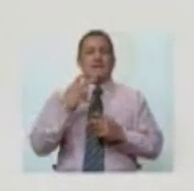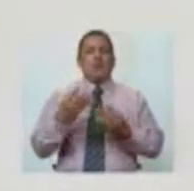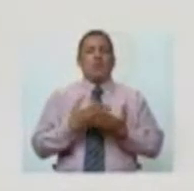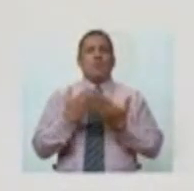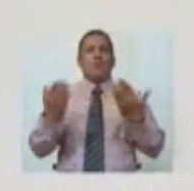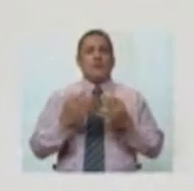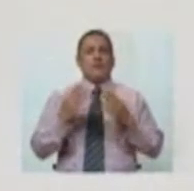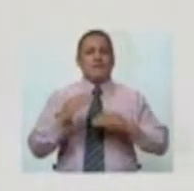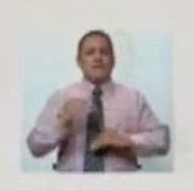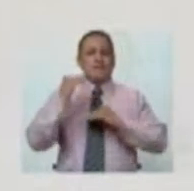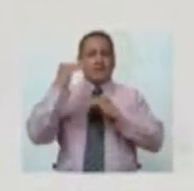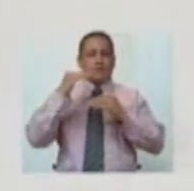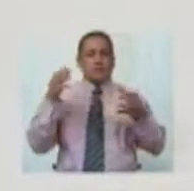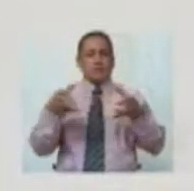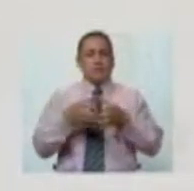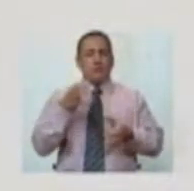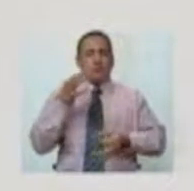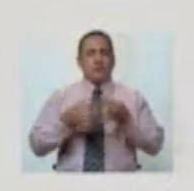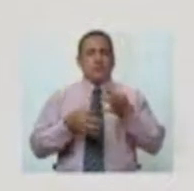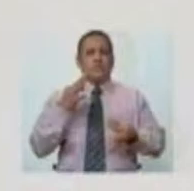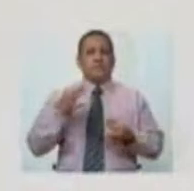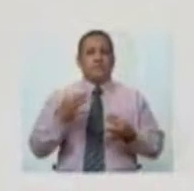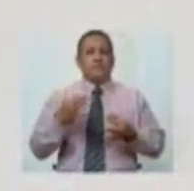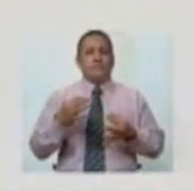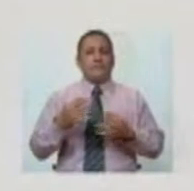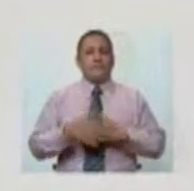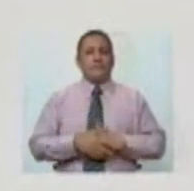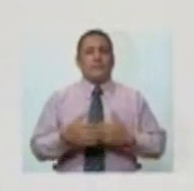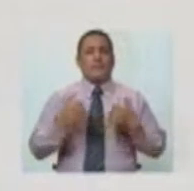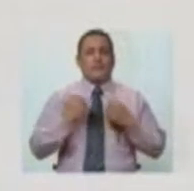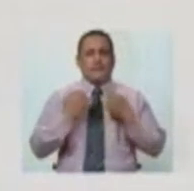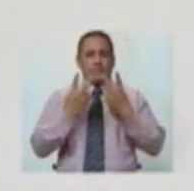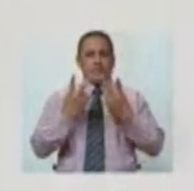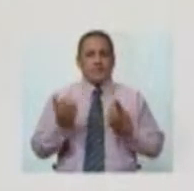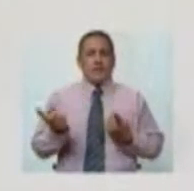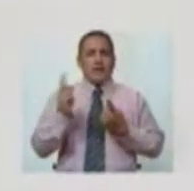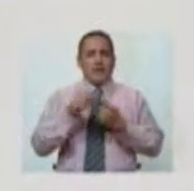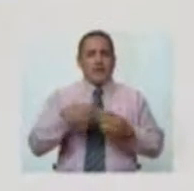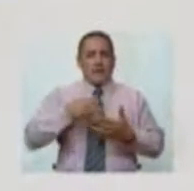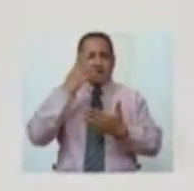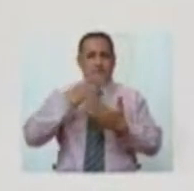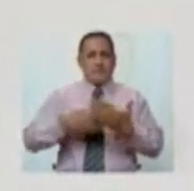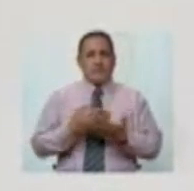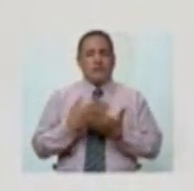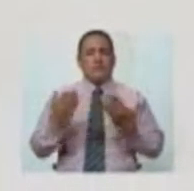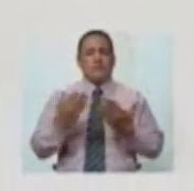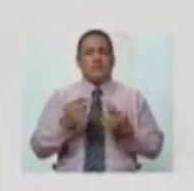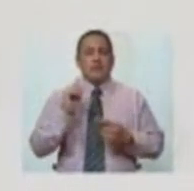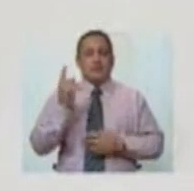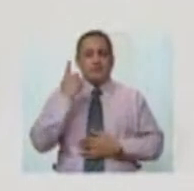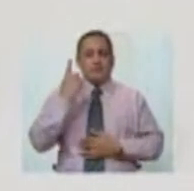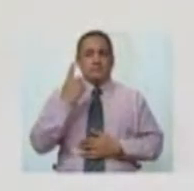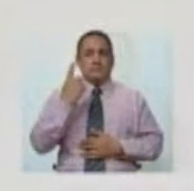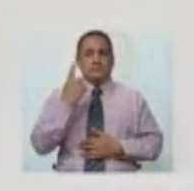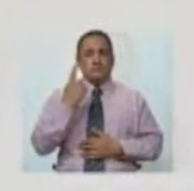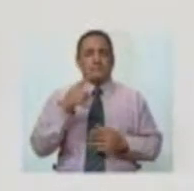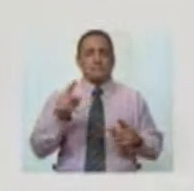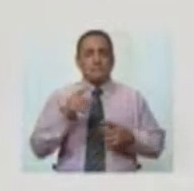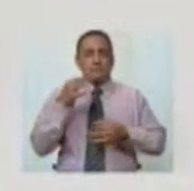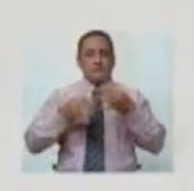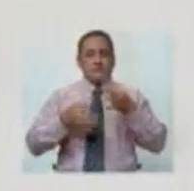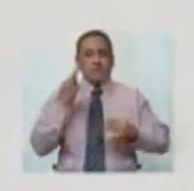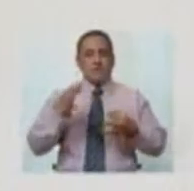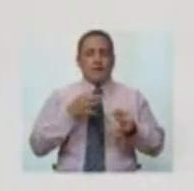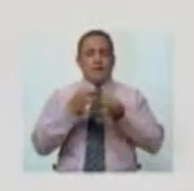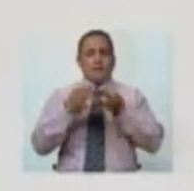¿Cuáles son los criterios que el Tribunal Constitucional toma en cuenta al momento de analizar estos casos? Uh-huh. Primero, el tribunal dice que